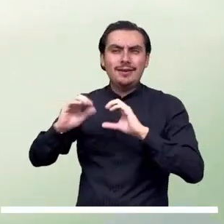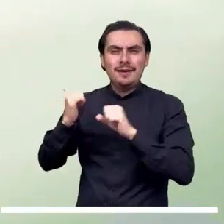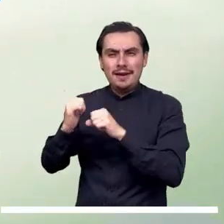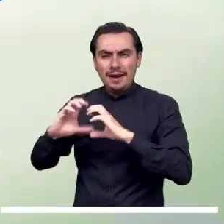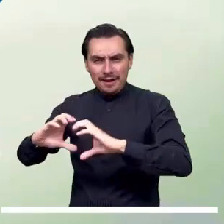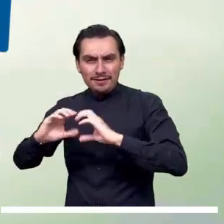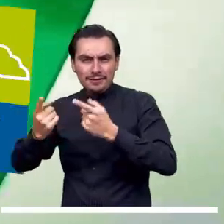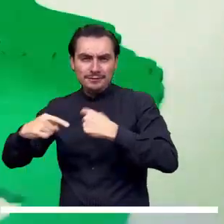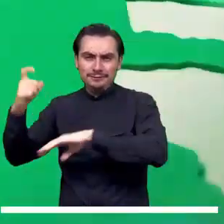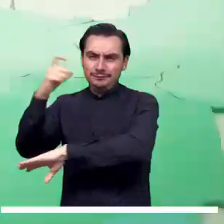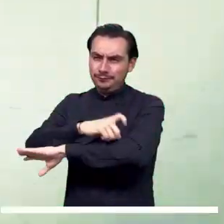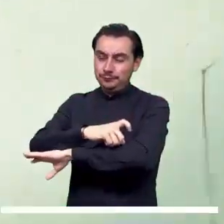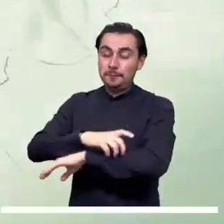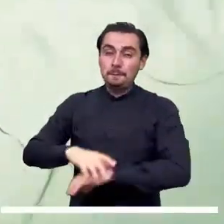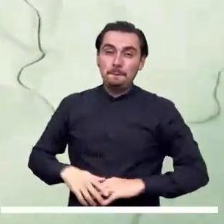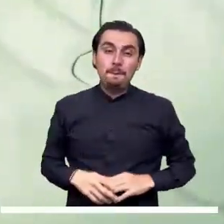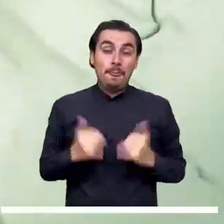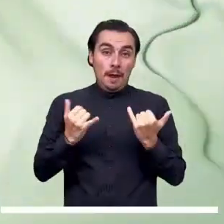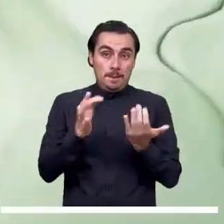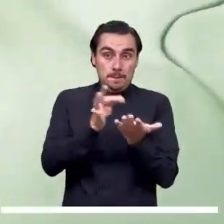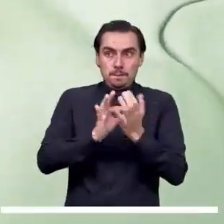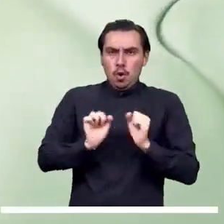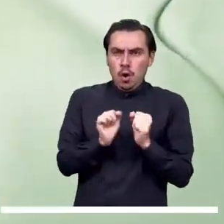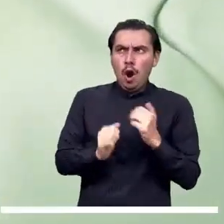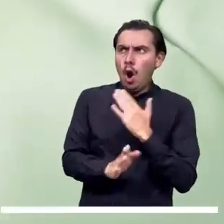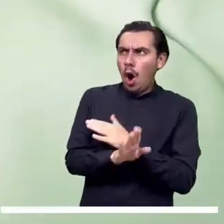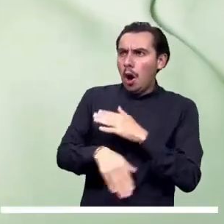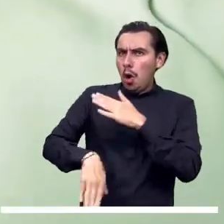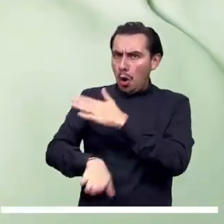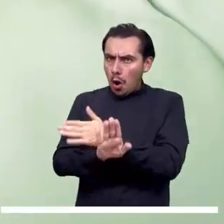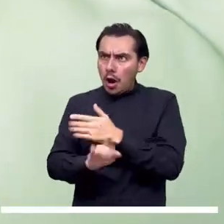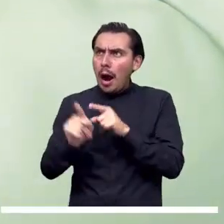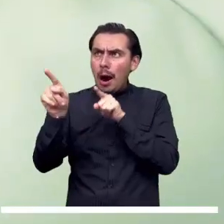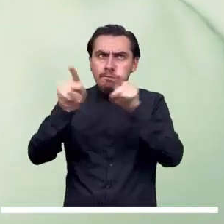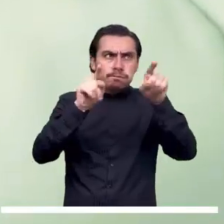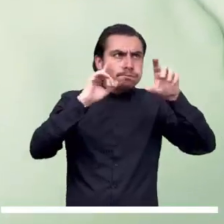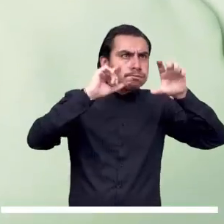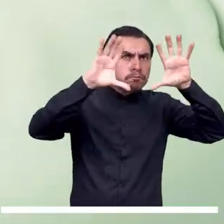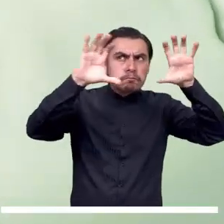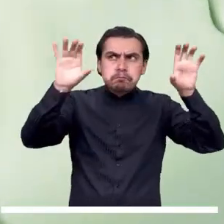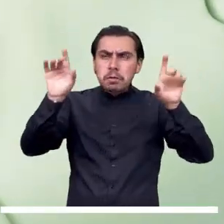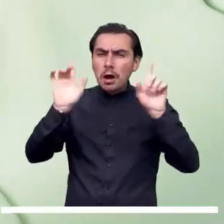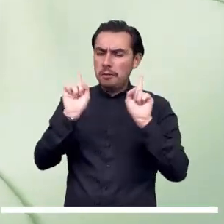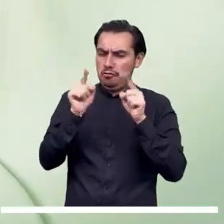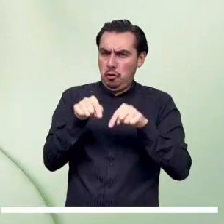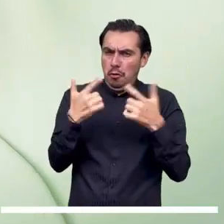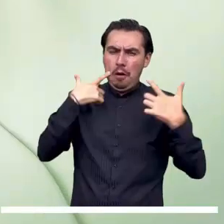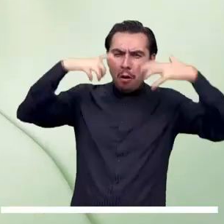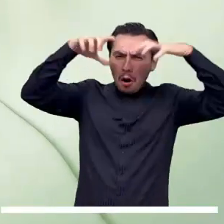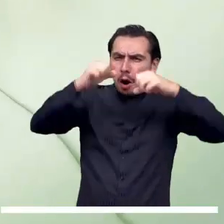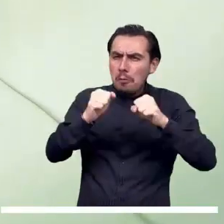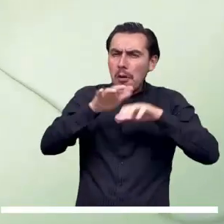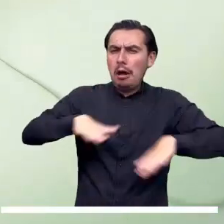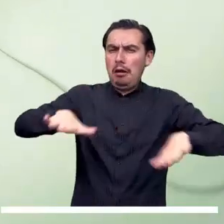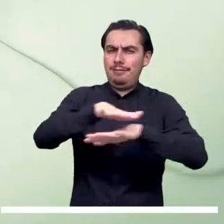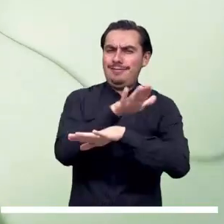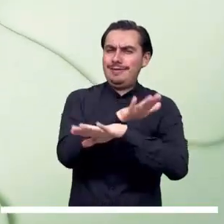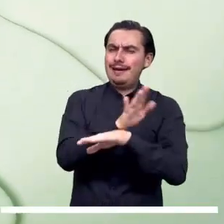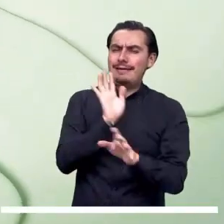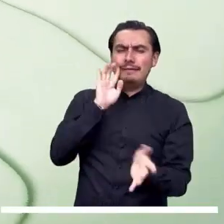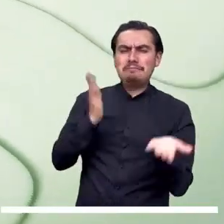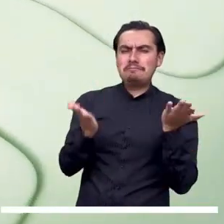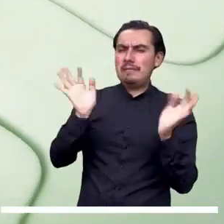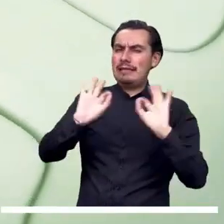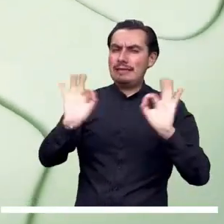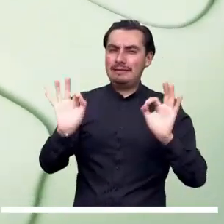y Guainía. En Bogotá, la tarde transcurrirá entre una presencia parcial de nubes en el cielo y lloviznas esporádicas